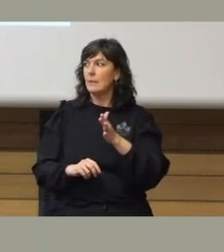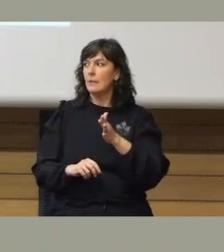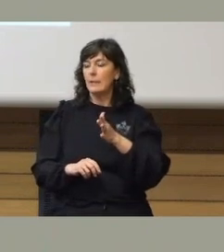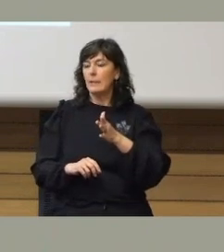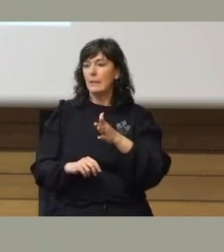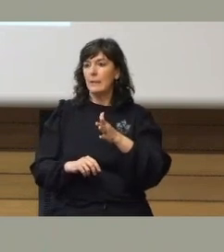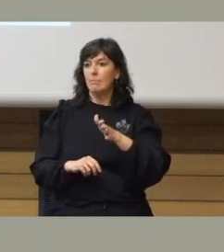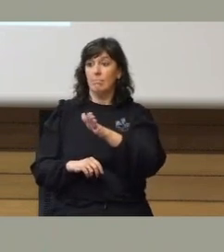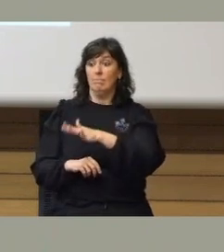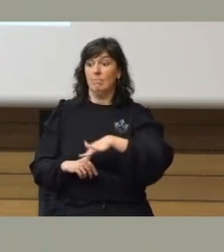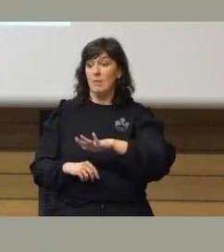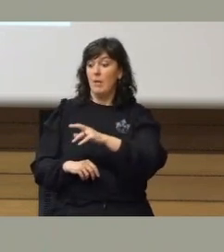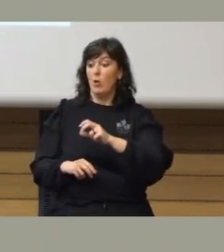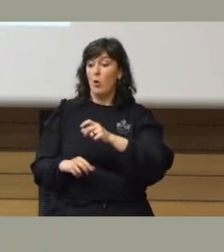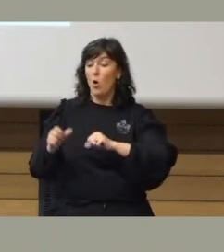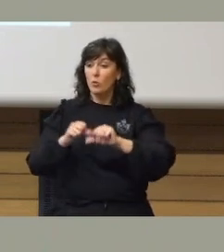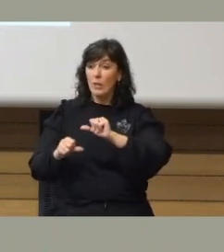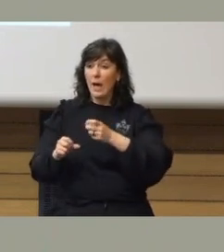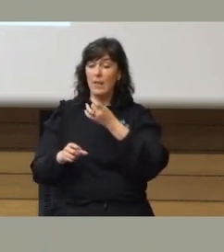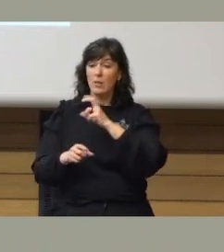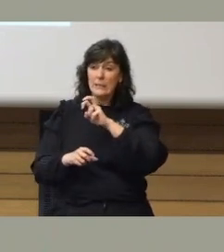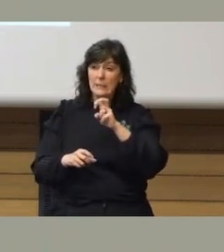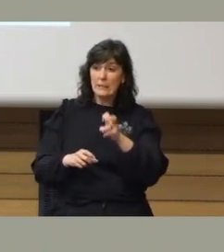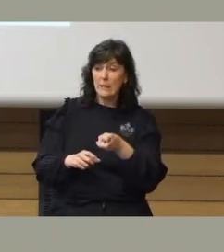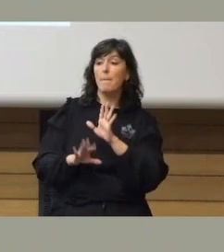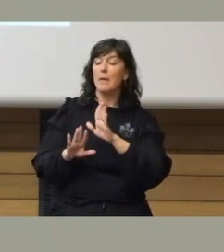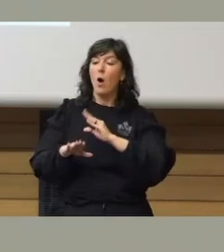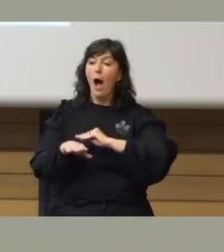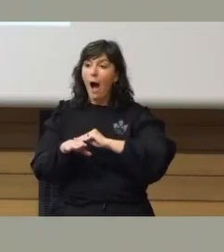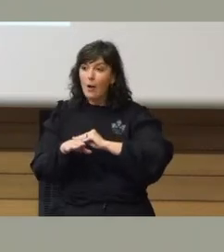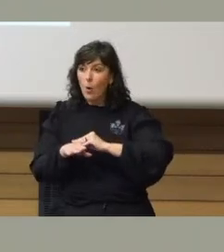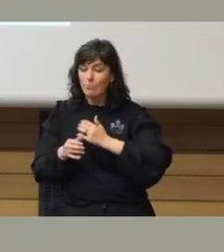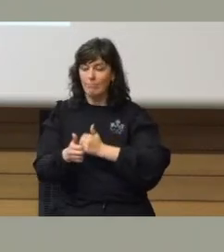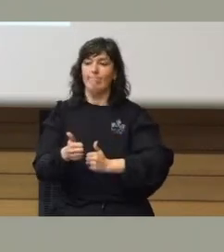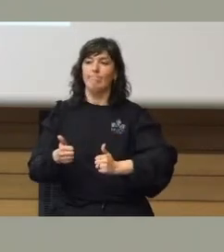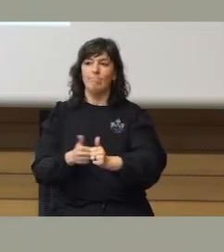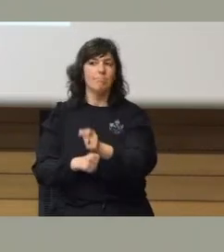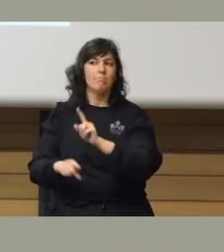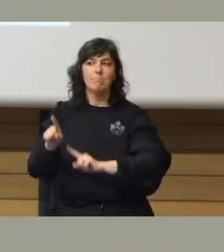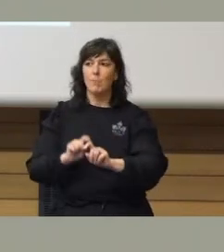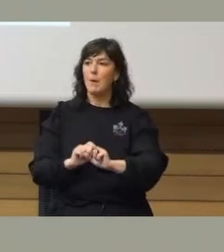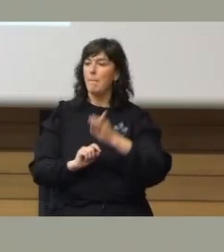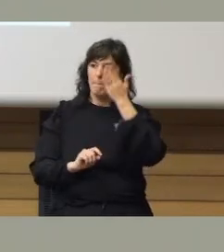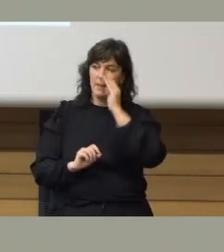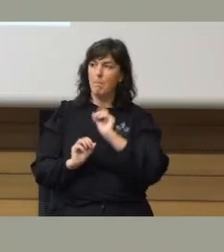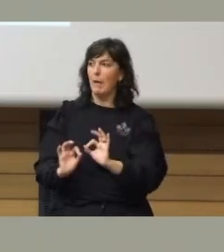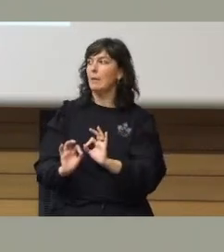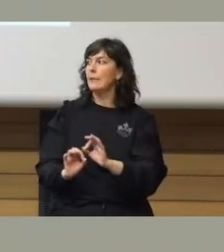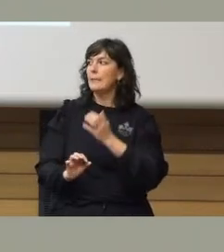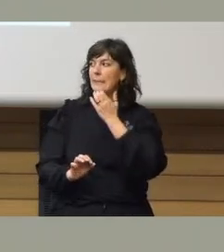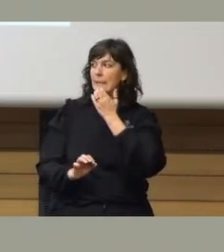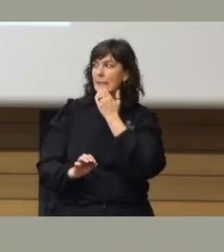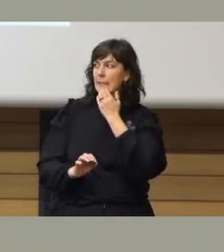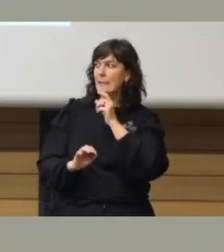alcohol. Si os dais cuenta, de 3.000 personas atendidas por intoxicación por drogas, o de